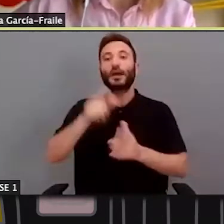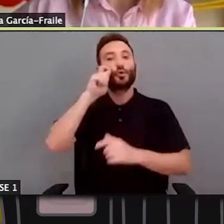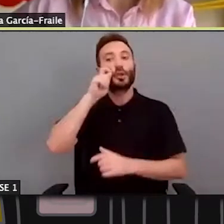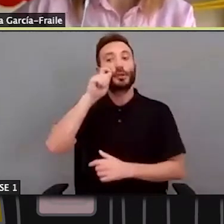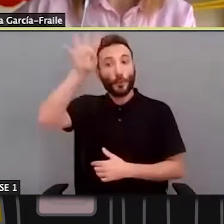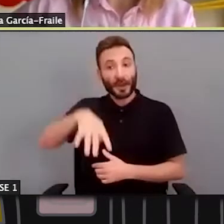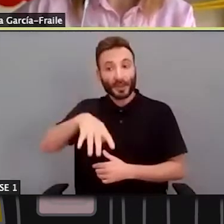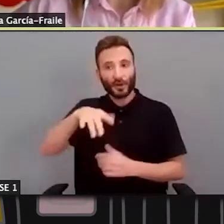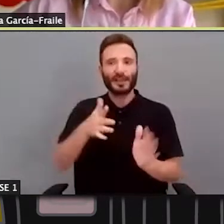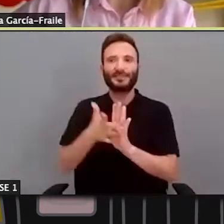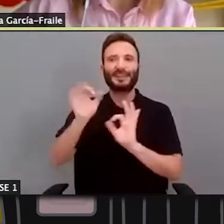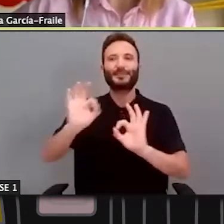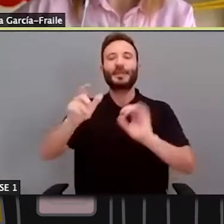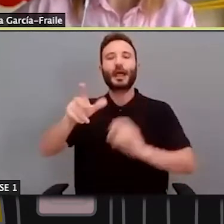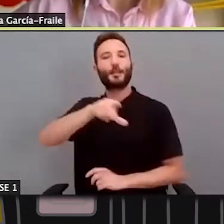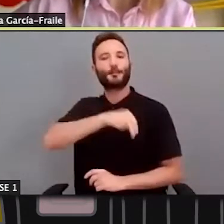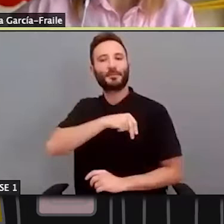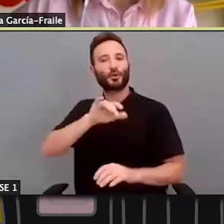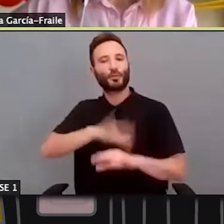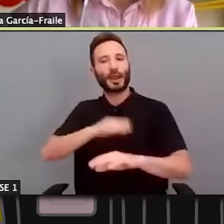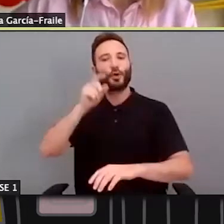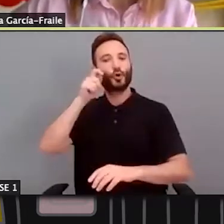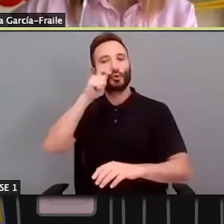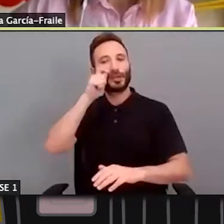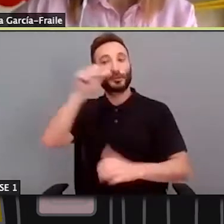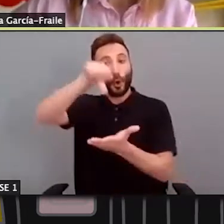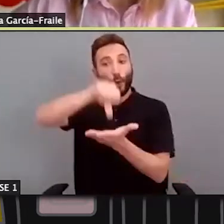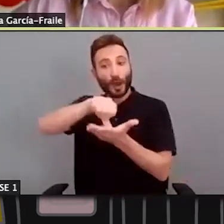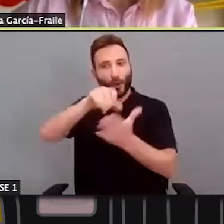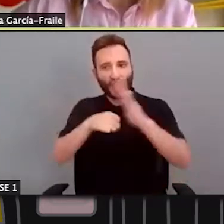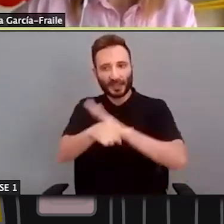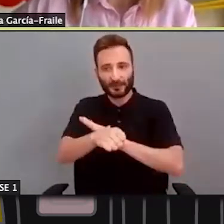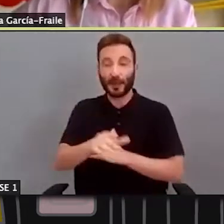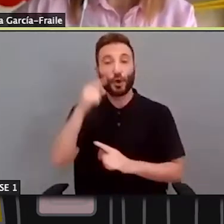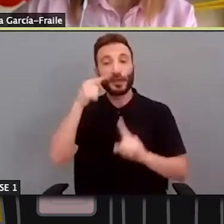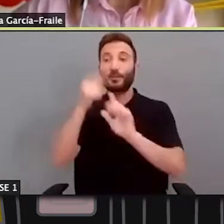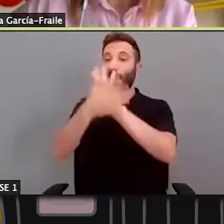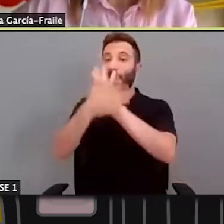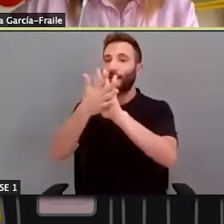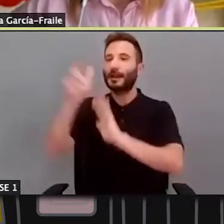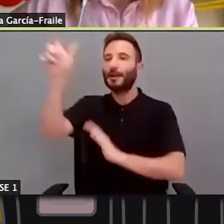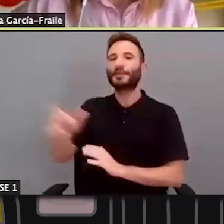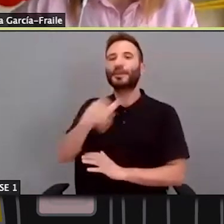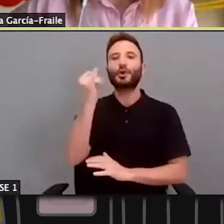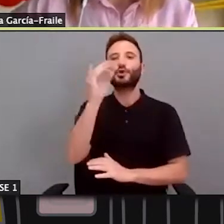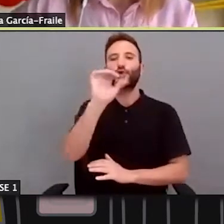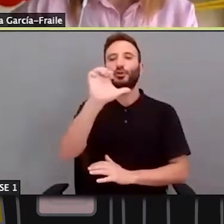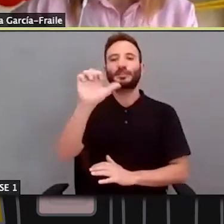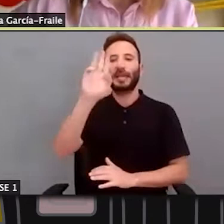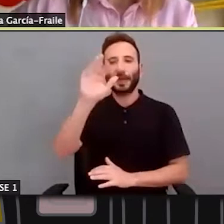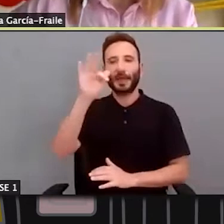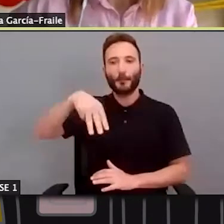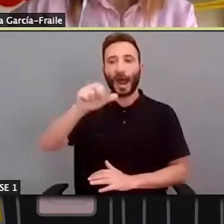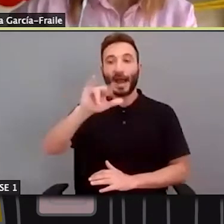Destino Excepcional de Turismo Urbano Accesible. Para hablarnos de ello nos acompaña Josep María Gómez. Él es director del área de